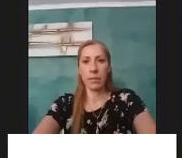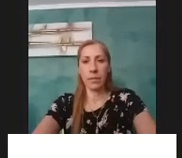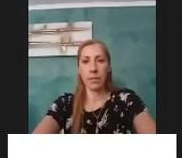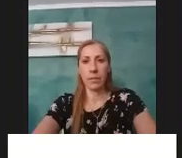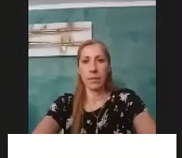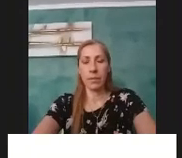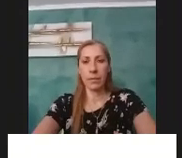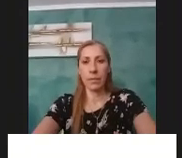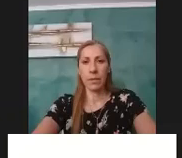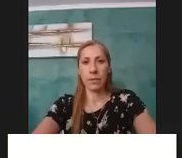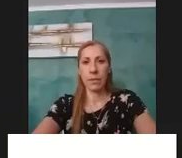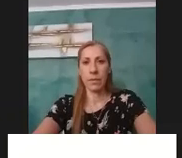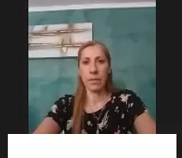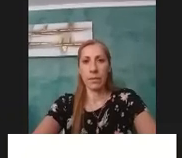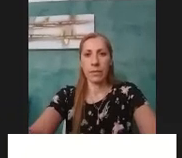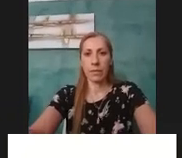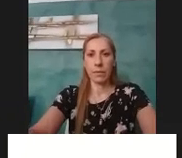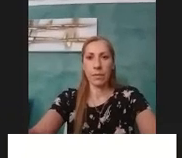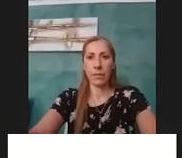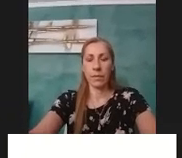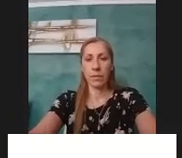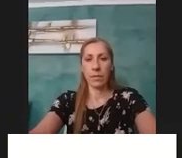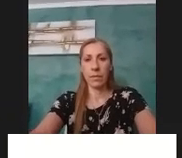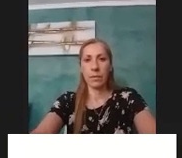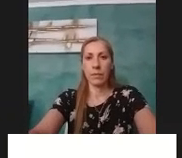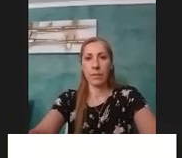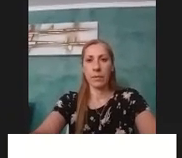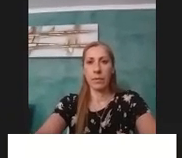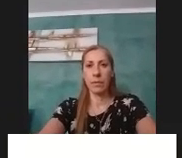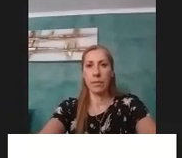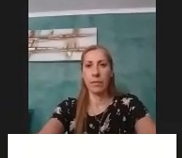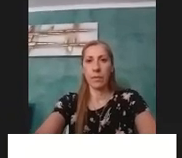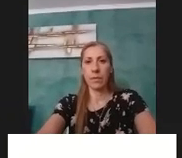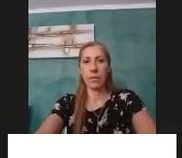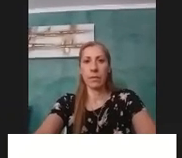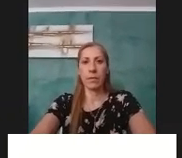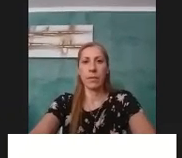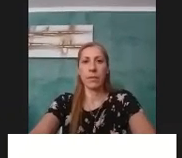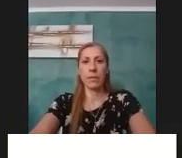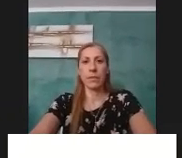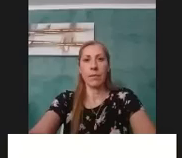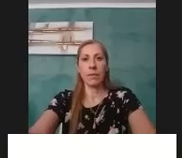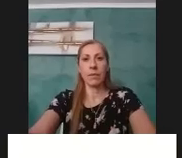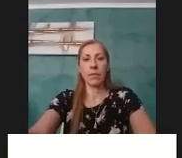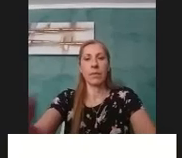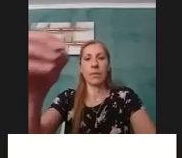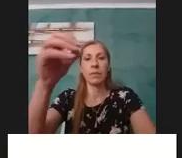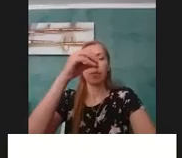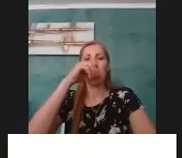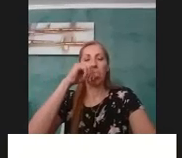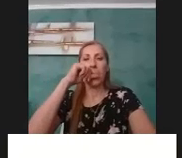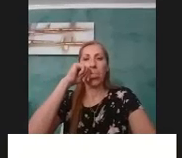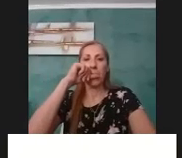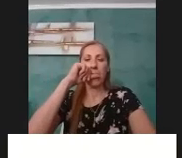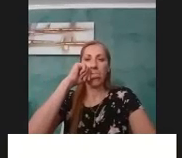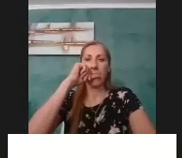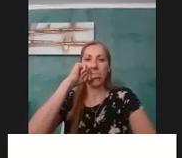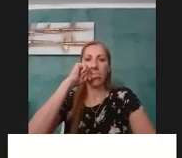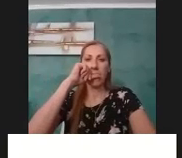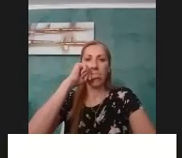cuando hay signos de descompensación hemodinámica sospechamos ruptura de órganos sólidos.